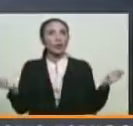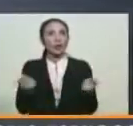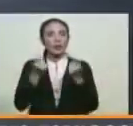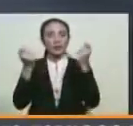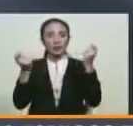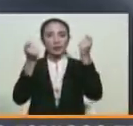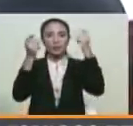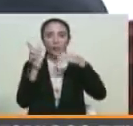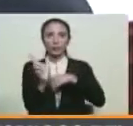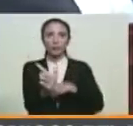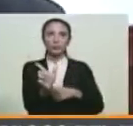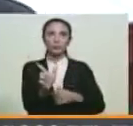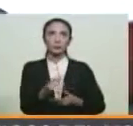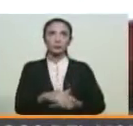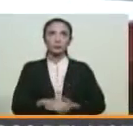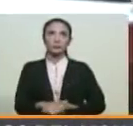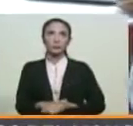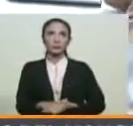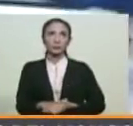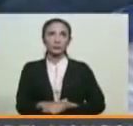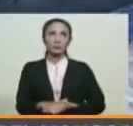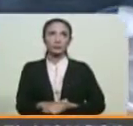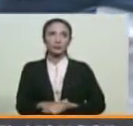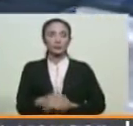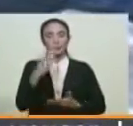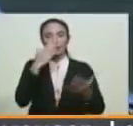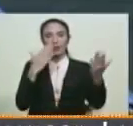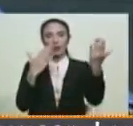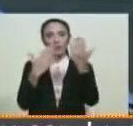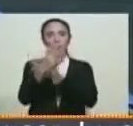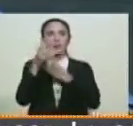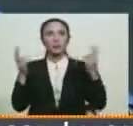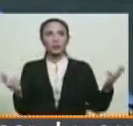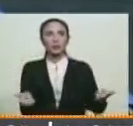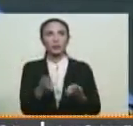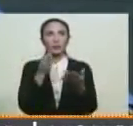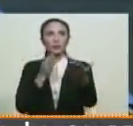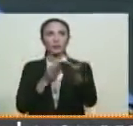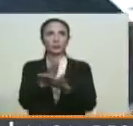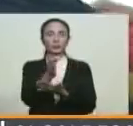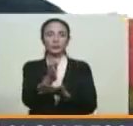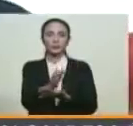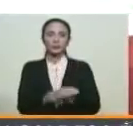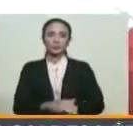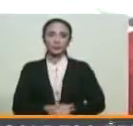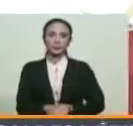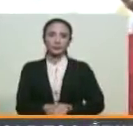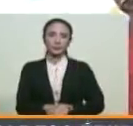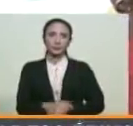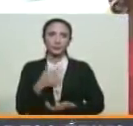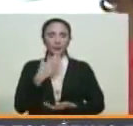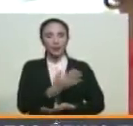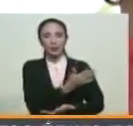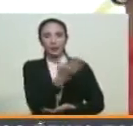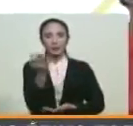Partido Socialista Unido de Venezuela! ¡Hasta la victoria siempre! Gracias, hermano.